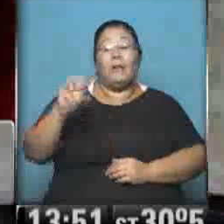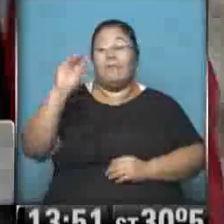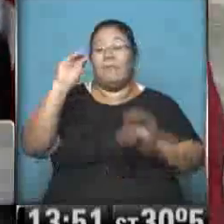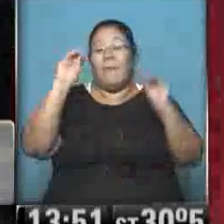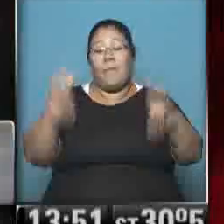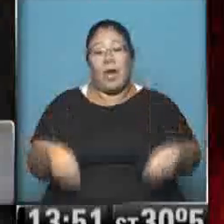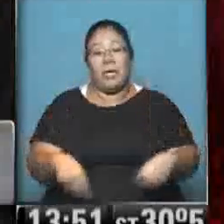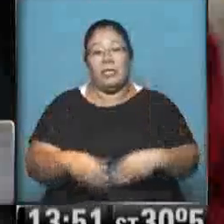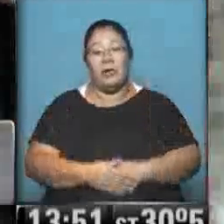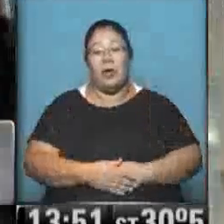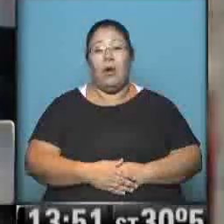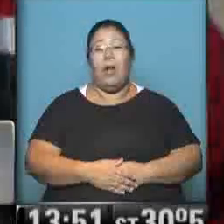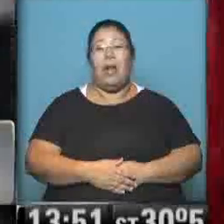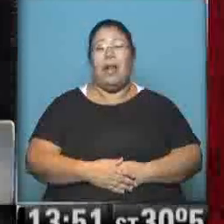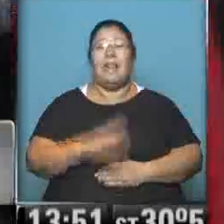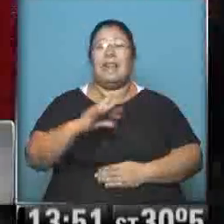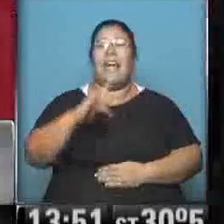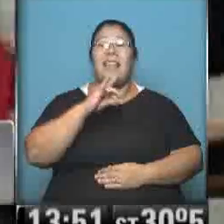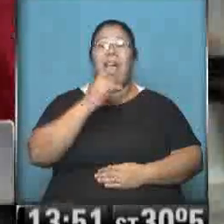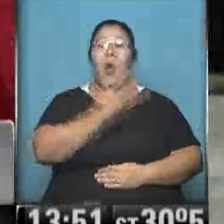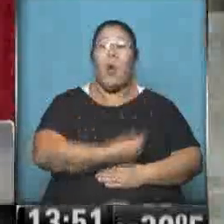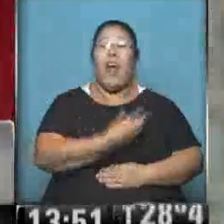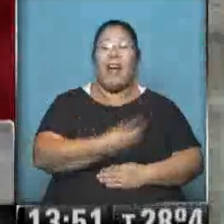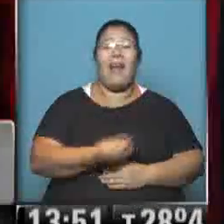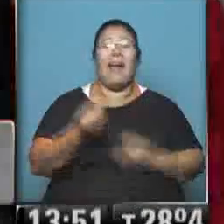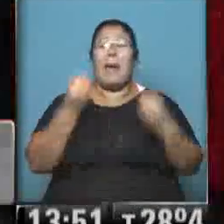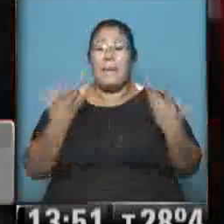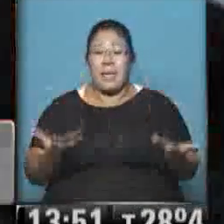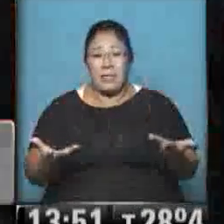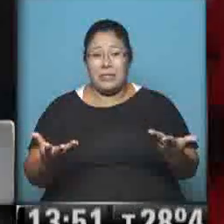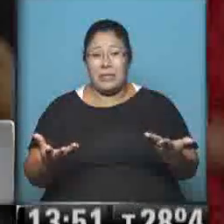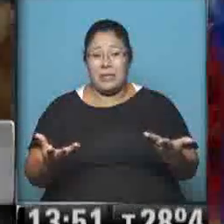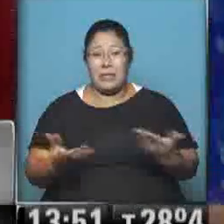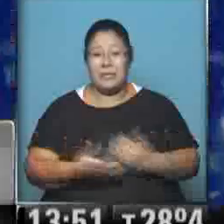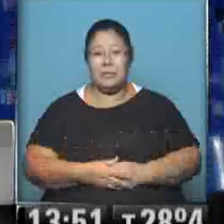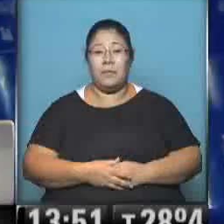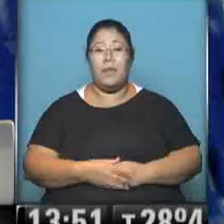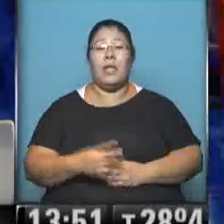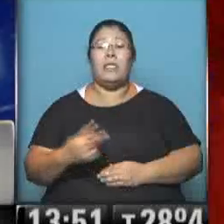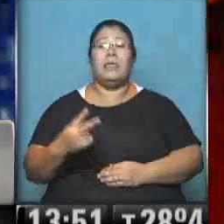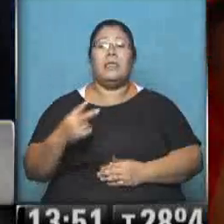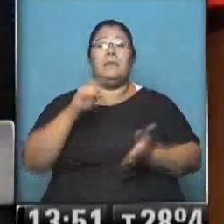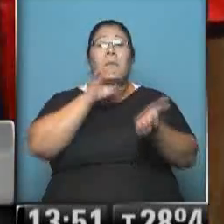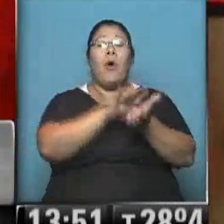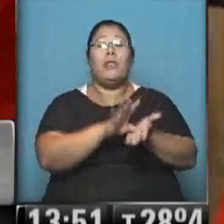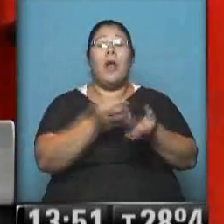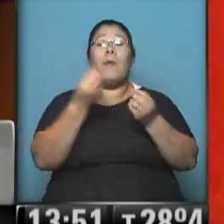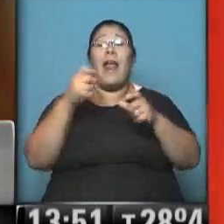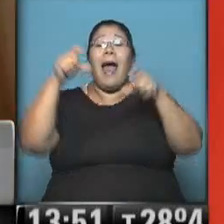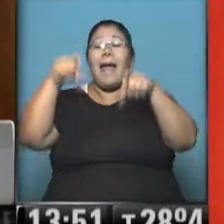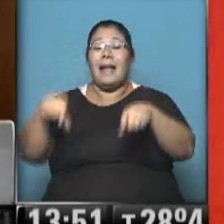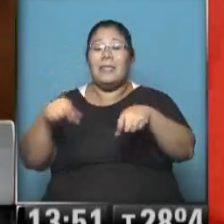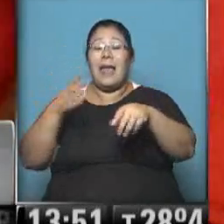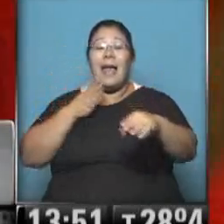Apuso. ¿Qué le pasa al técnico de Huracán? El amigo Apuso. Bueno, lo expulsaron porque ingresó a la cancha hace una